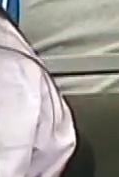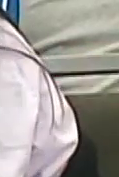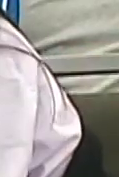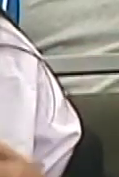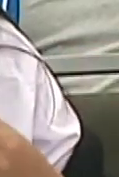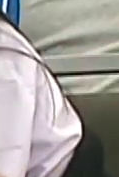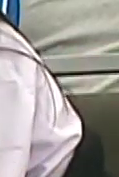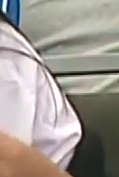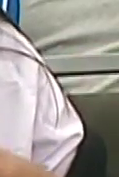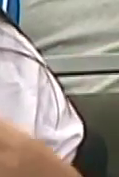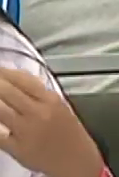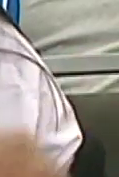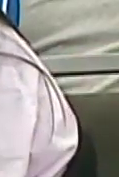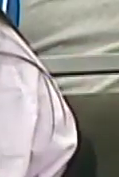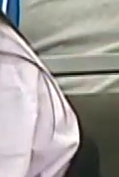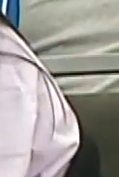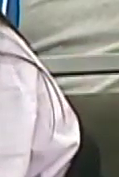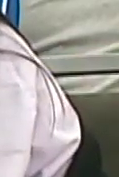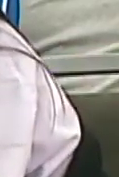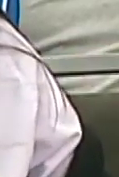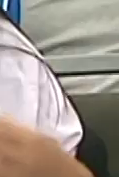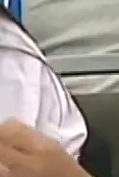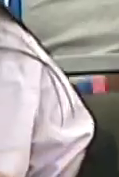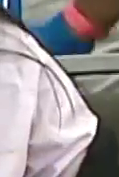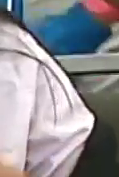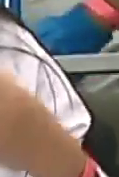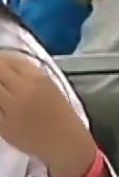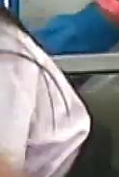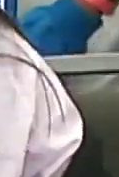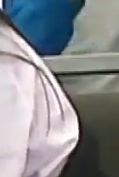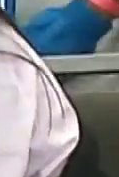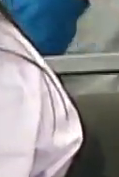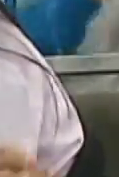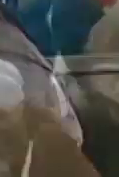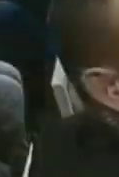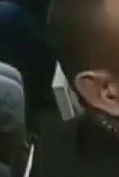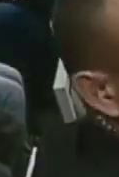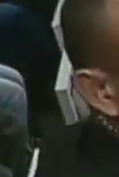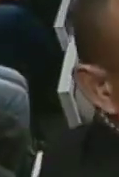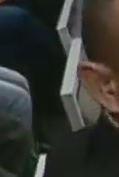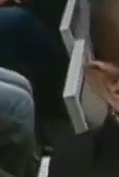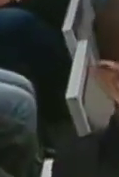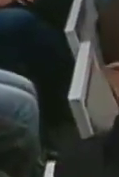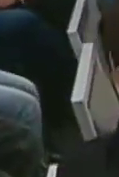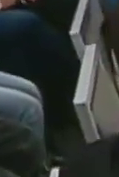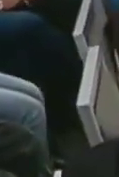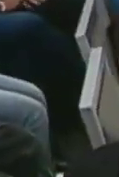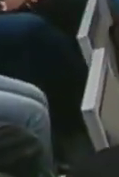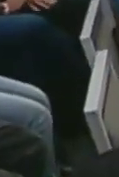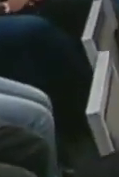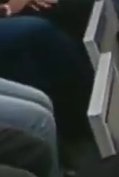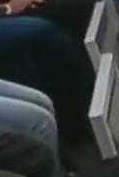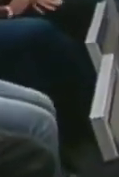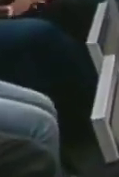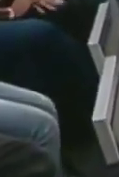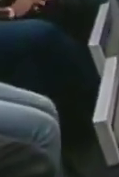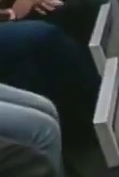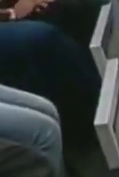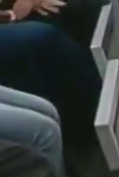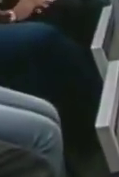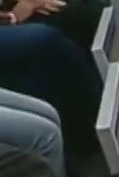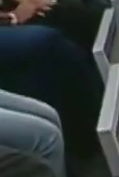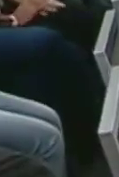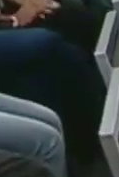más viva que nunca. Nosotros somos la prueba de ello. Llegamos hasta Bolivia, hasta Nicaragua. Aquí está vivo